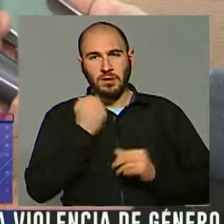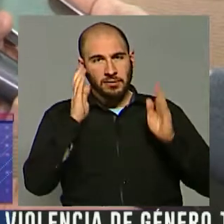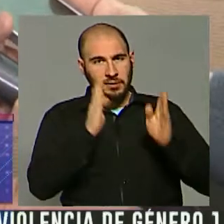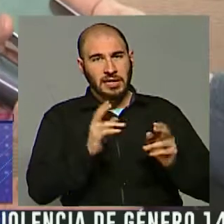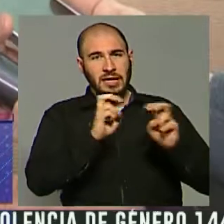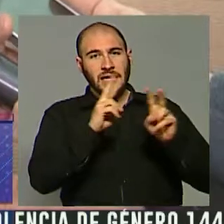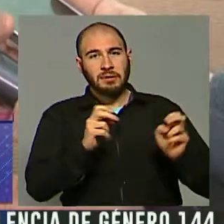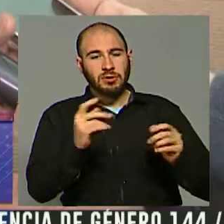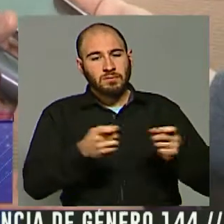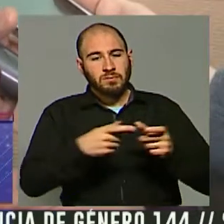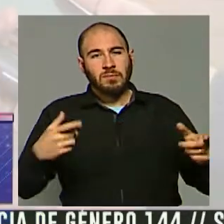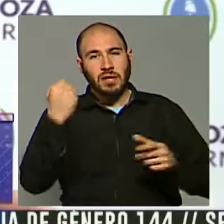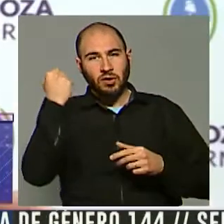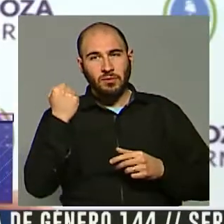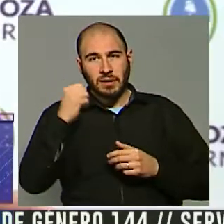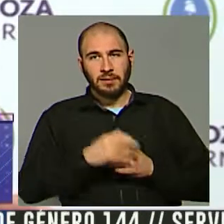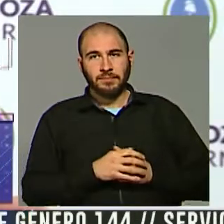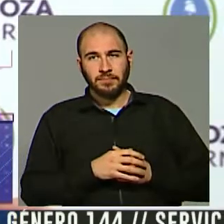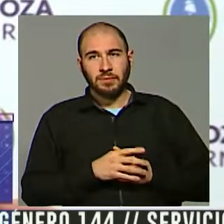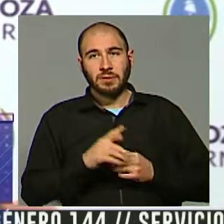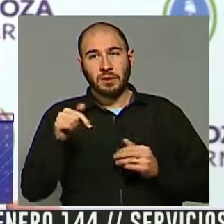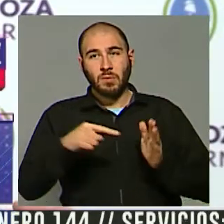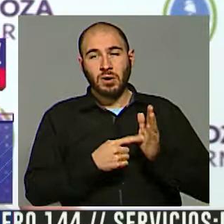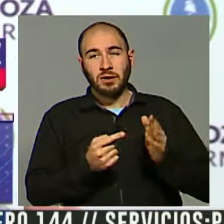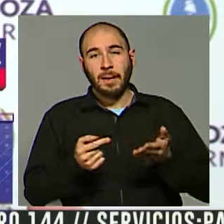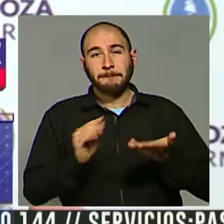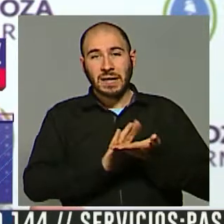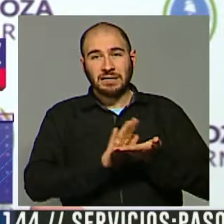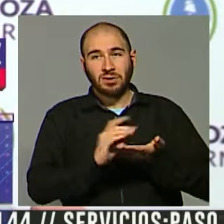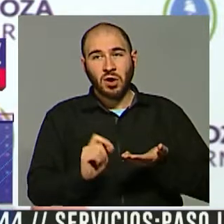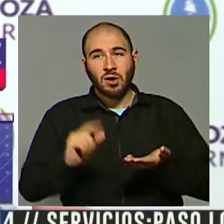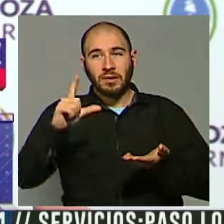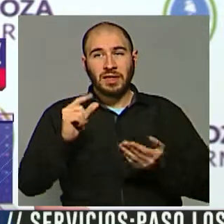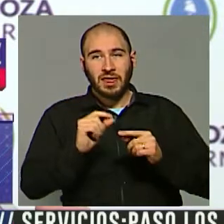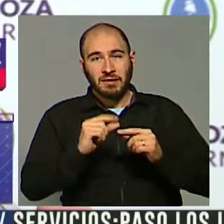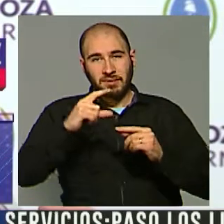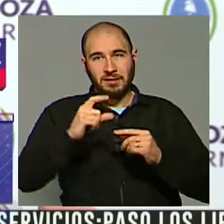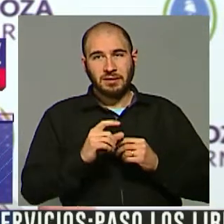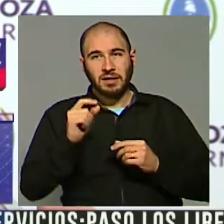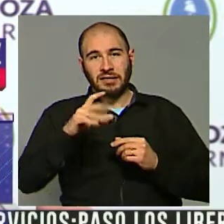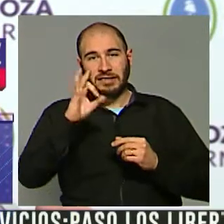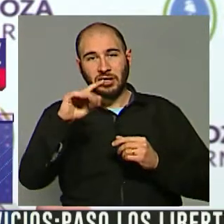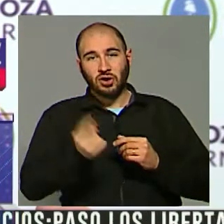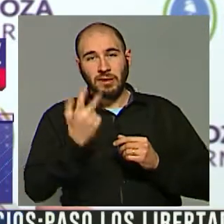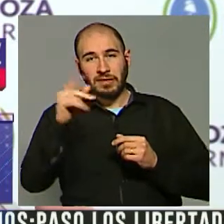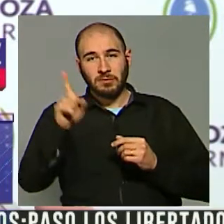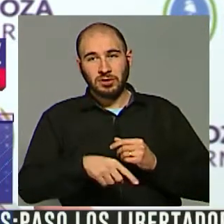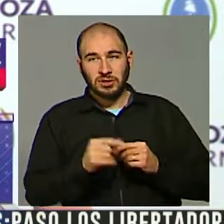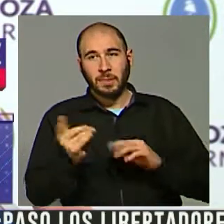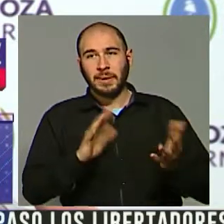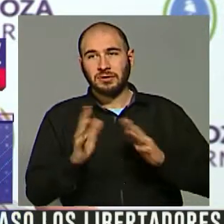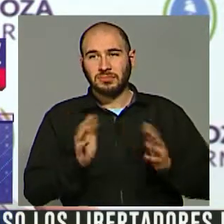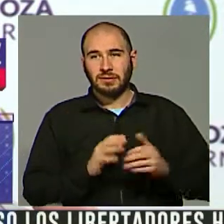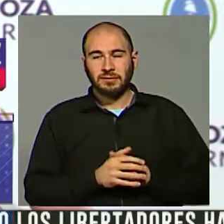todo lo que hace a crecimiento económico. Las van a tener reflejado en su básico un incremento de la diferencia, en este caso un 0,3%